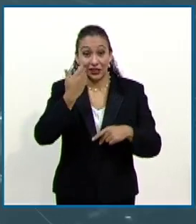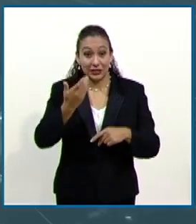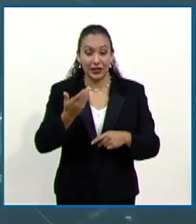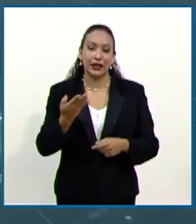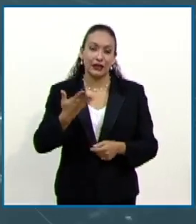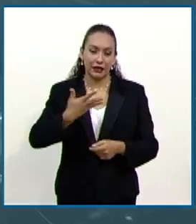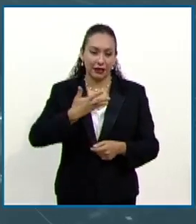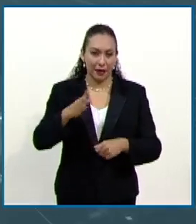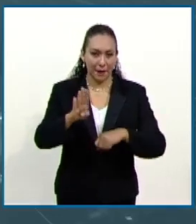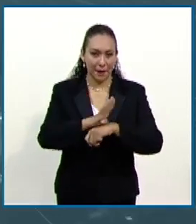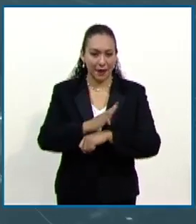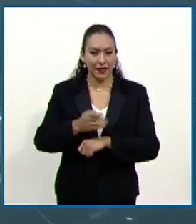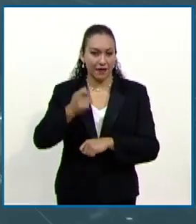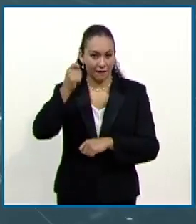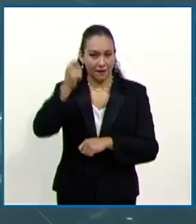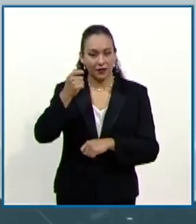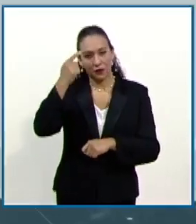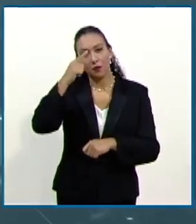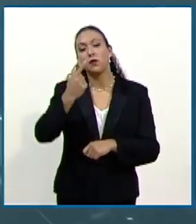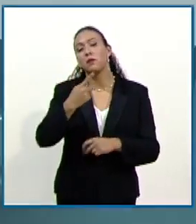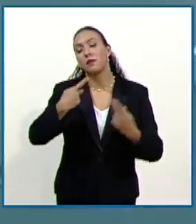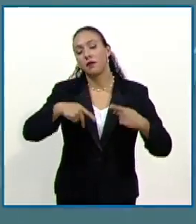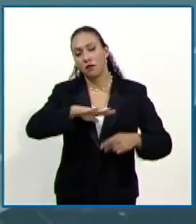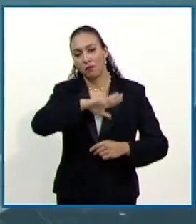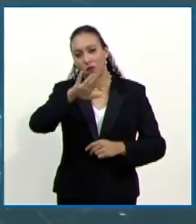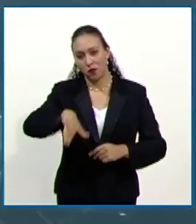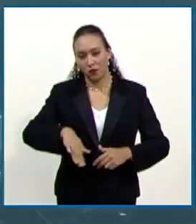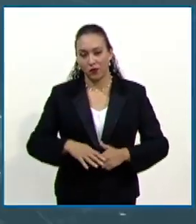derechos de un trabajador fallecido.